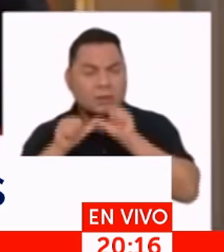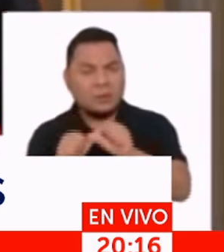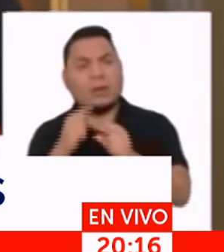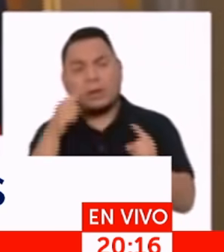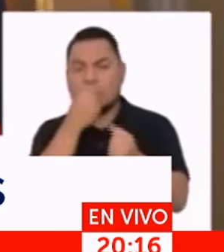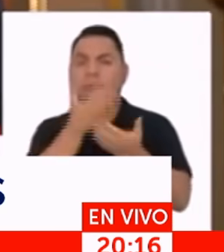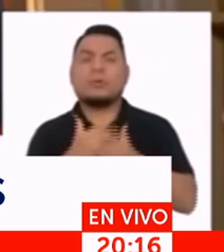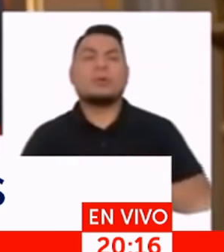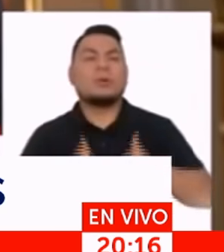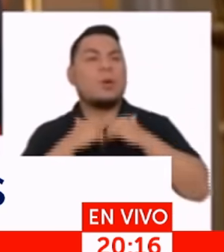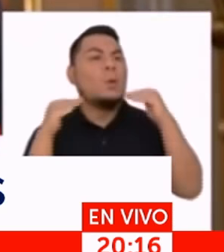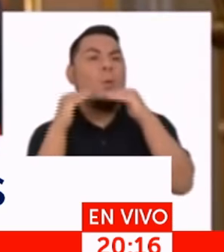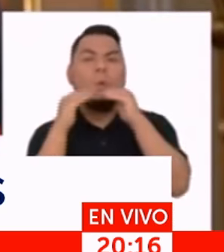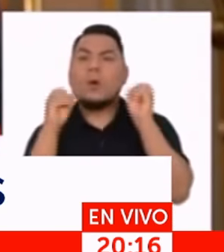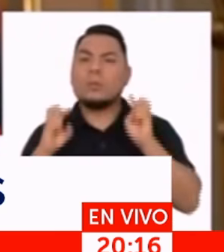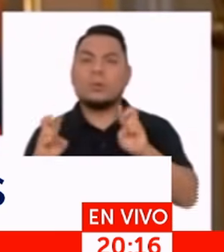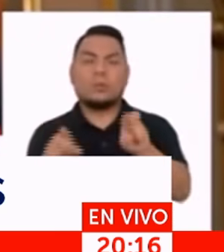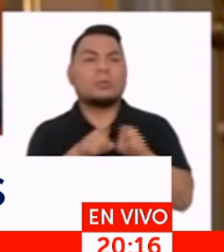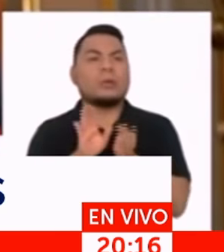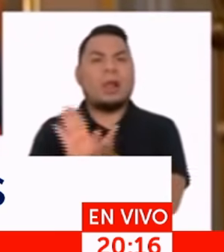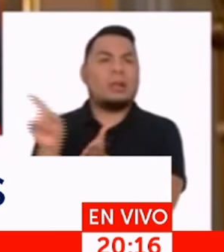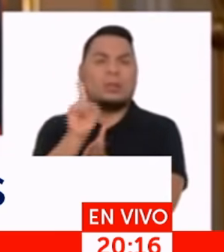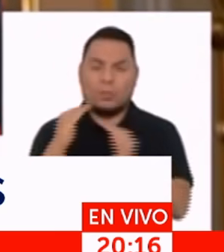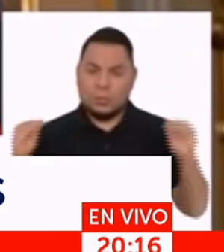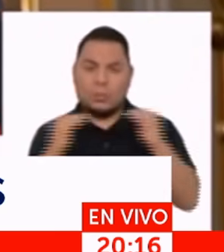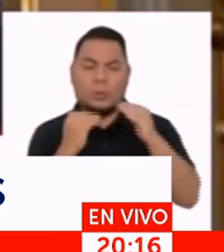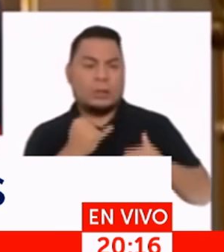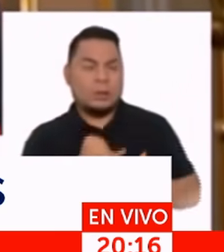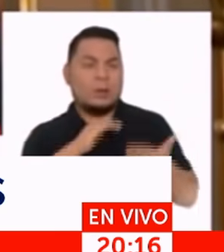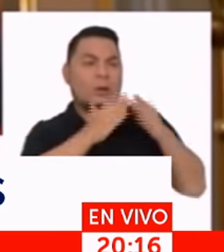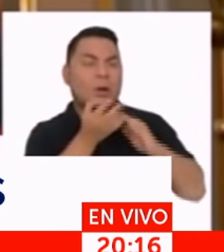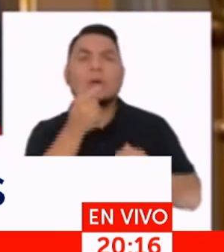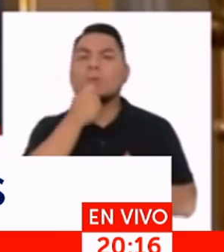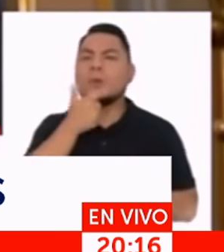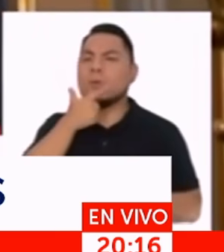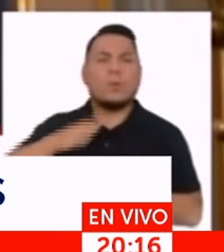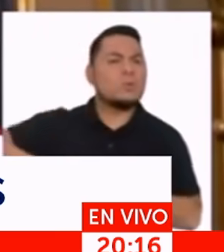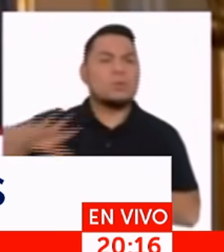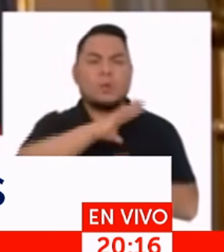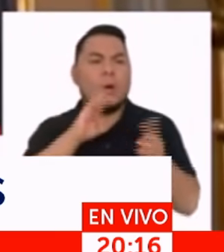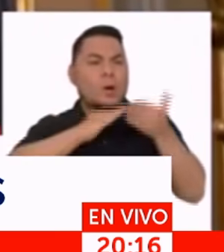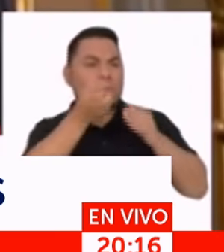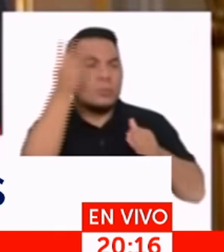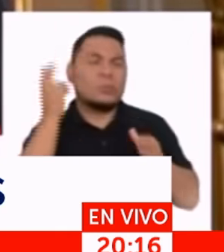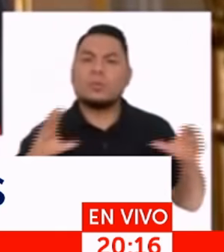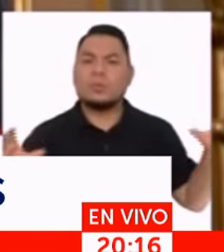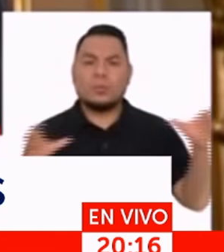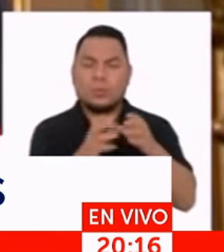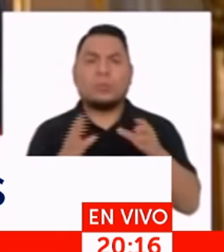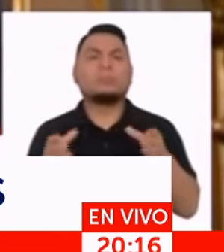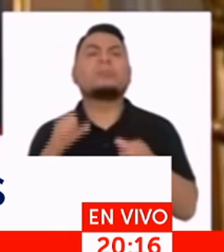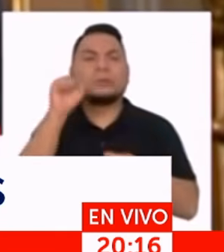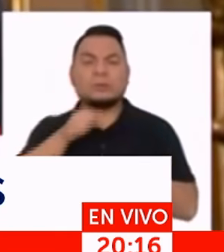el buen vivir, con igualdad de oportunidades, sin distinción de género, identidad étnica, orientación sexual, por la democracia y la concertación